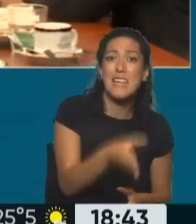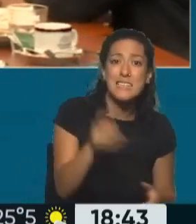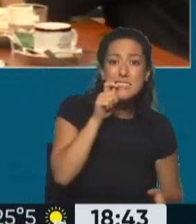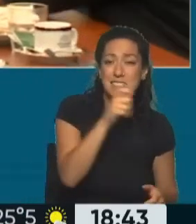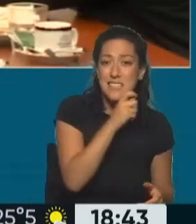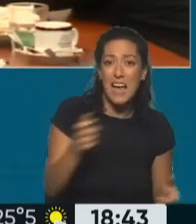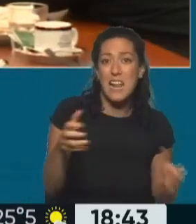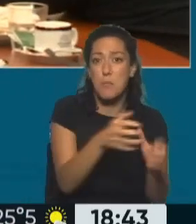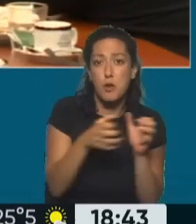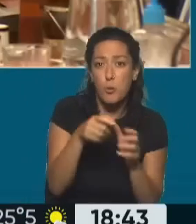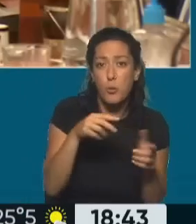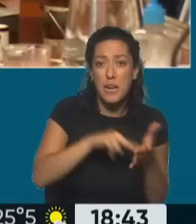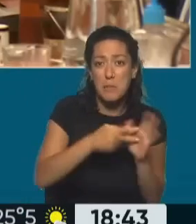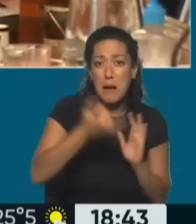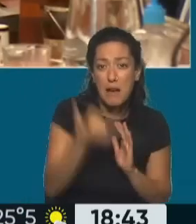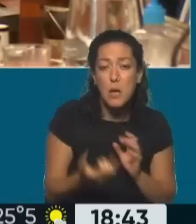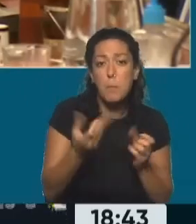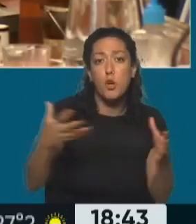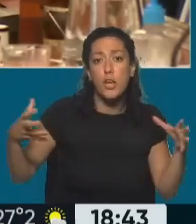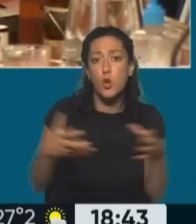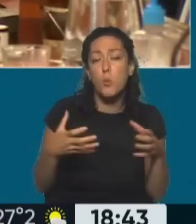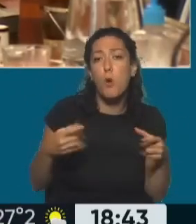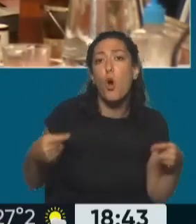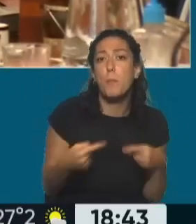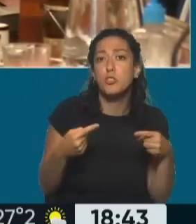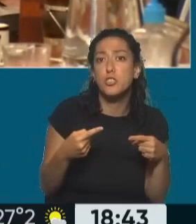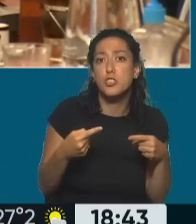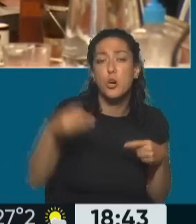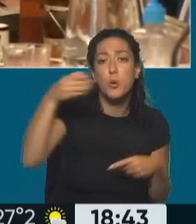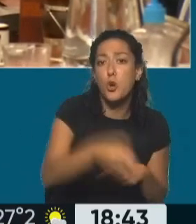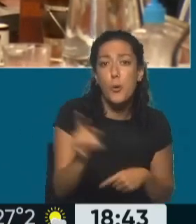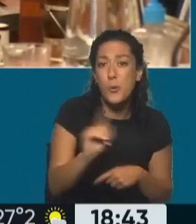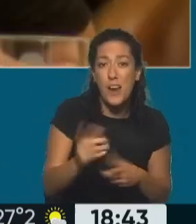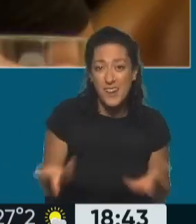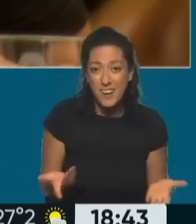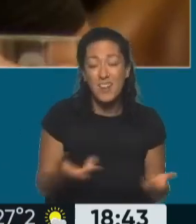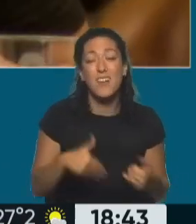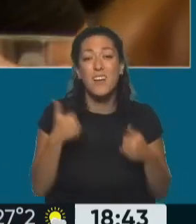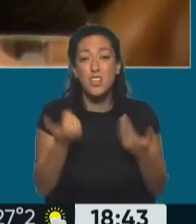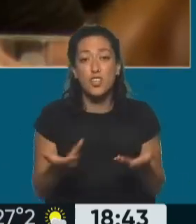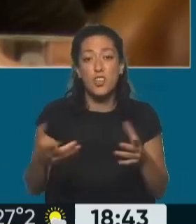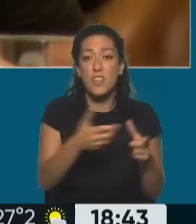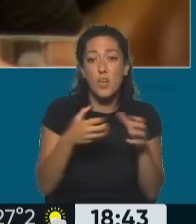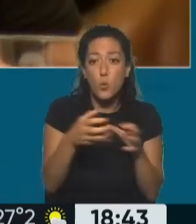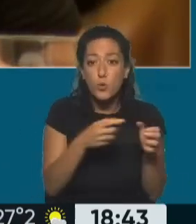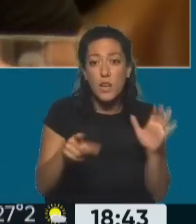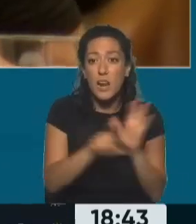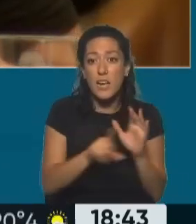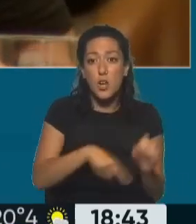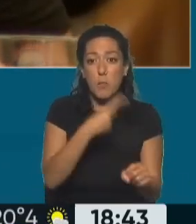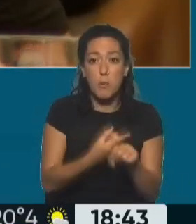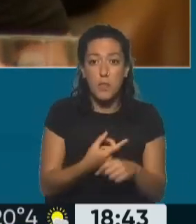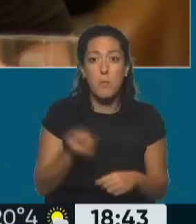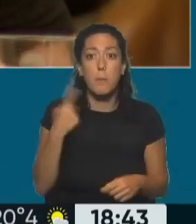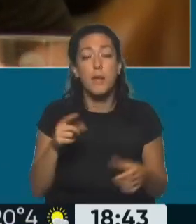el pasado 2 de enero y hasta el 30 de junio de 2023, todos los titulares ANSES de la provincia de Córdoba que cobren en el Banco Supervil